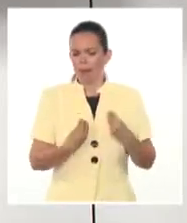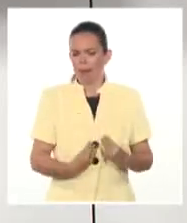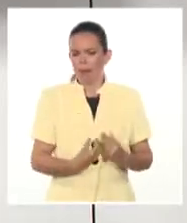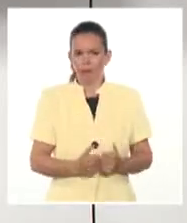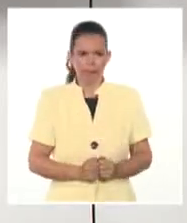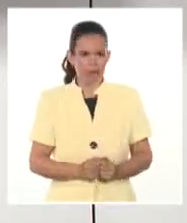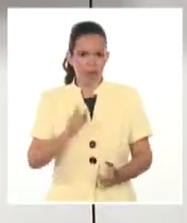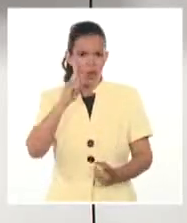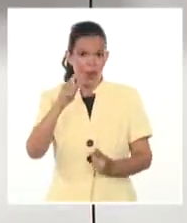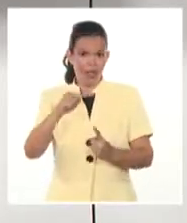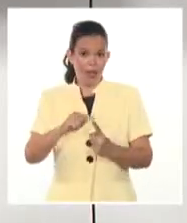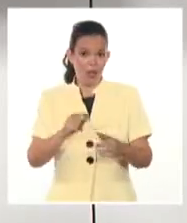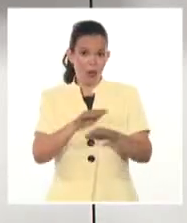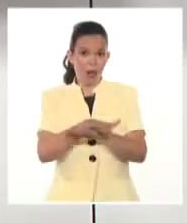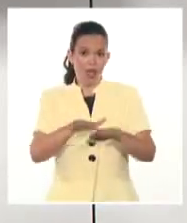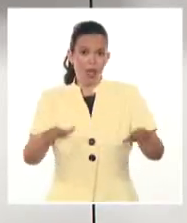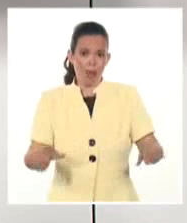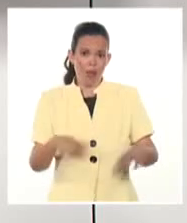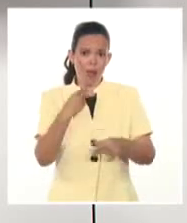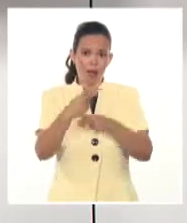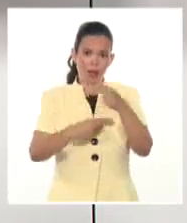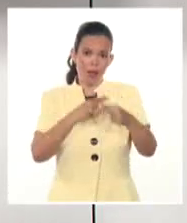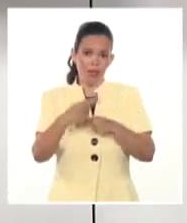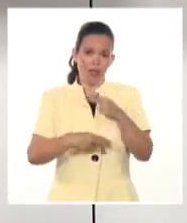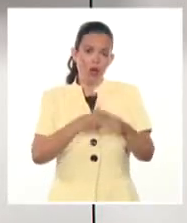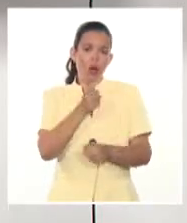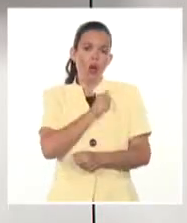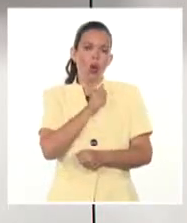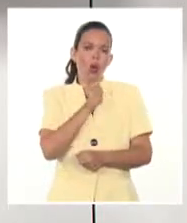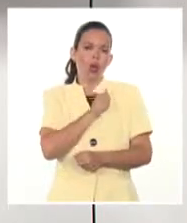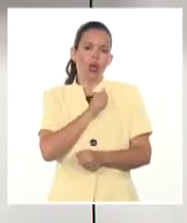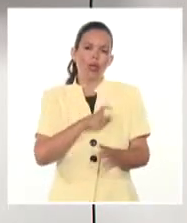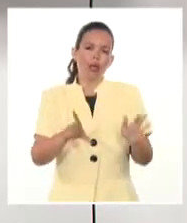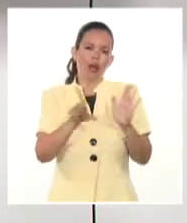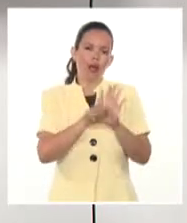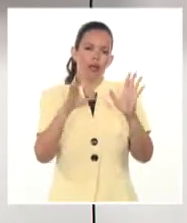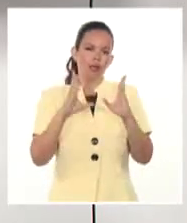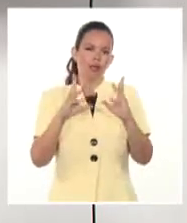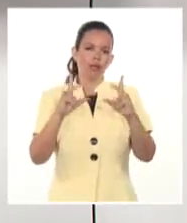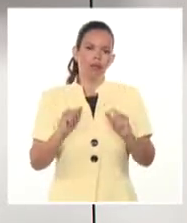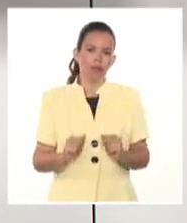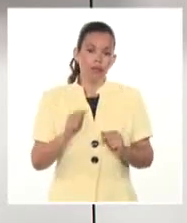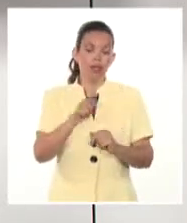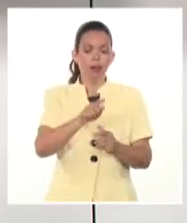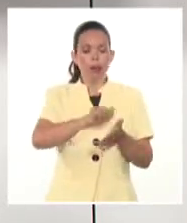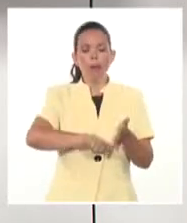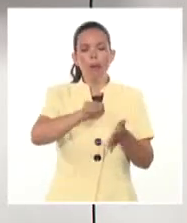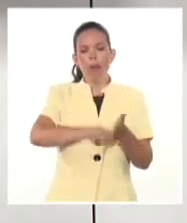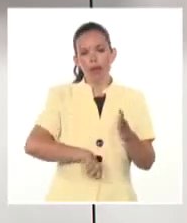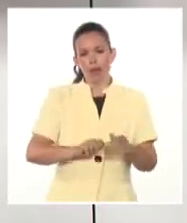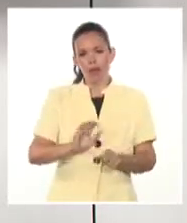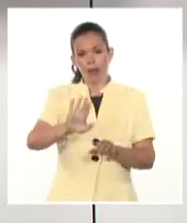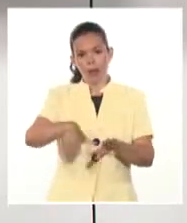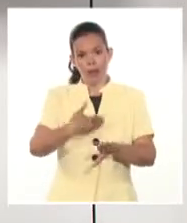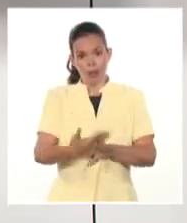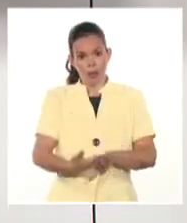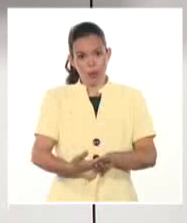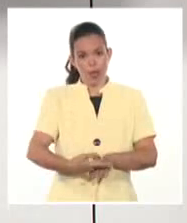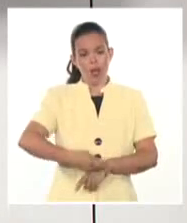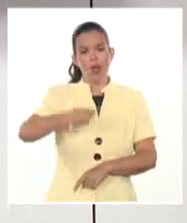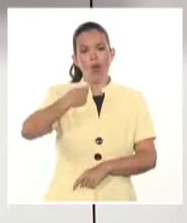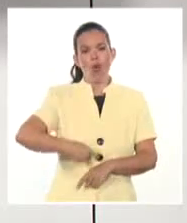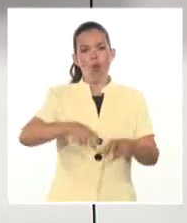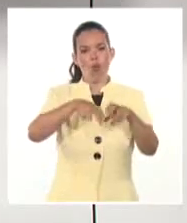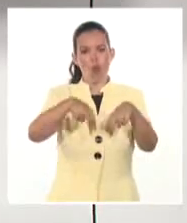quería salirse de lo que él mismo considera un macabro plan para ir contra su persona, la Corte tendrá la última palabra y es